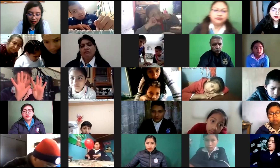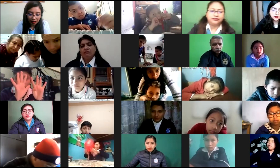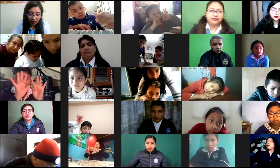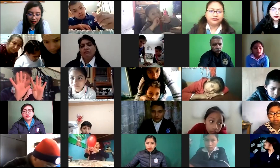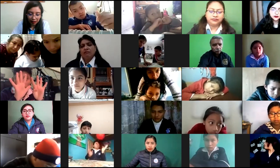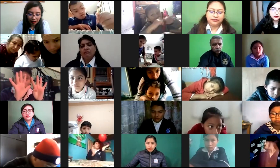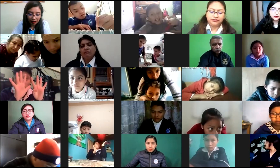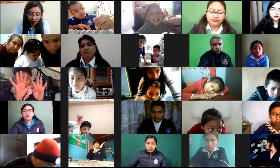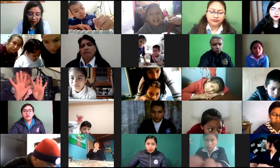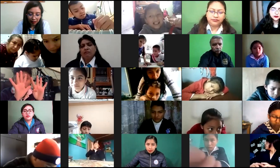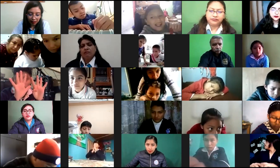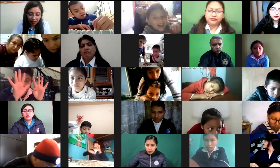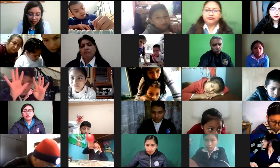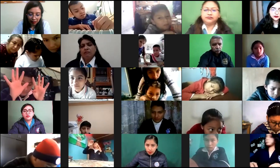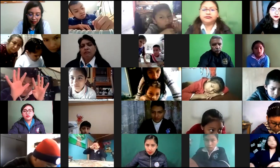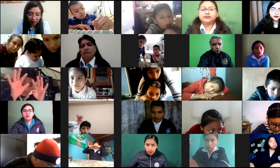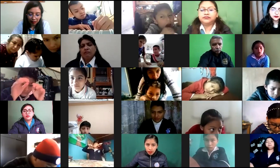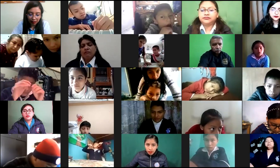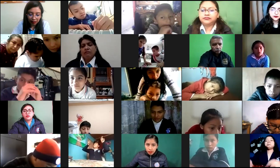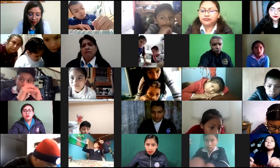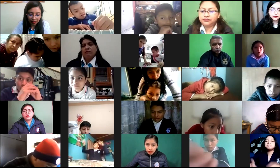abajo. Sí.